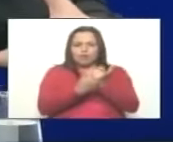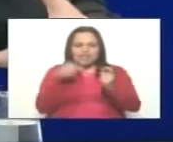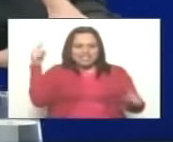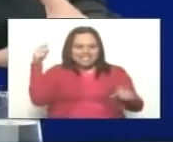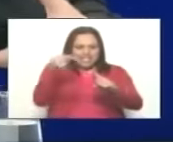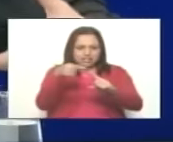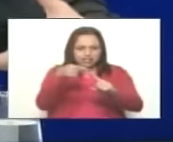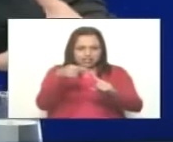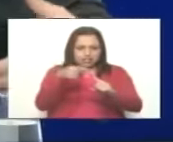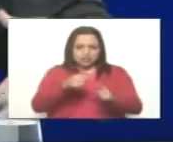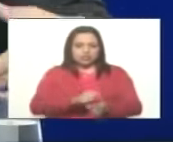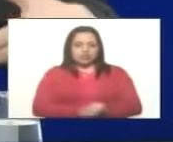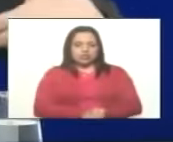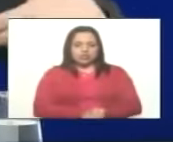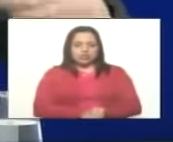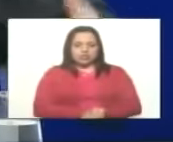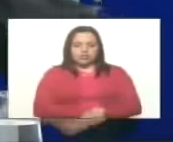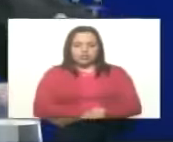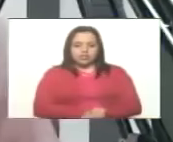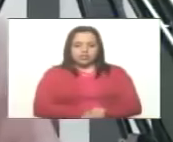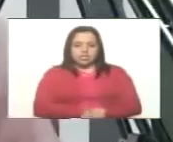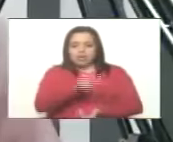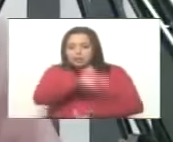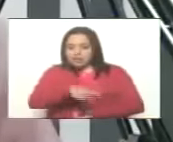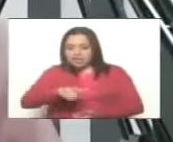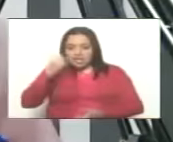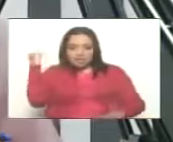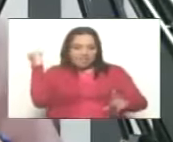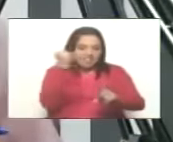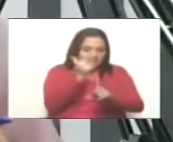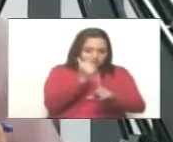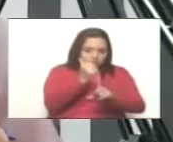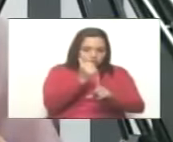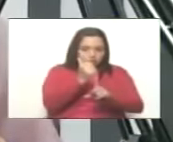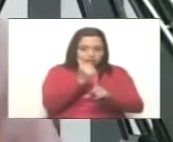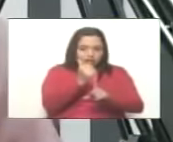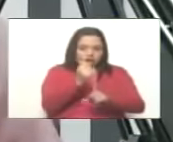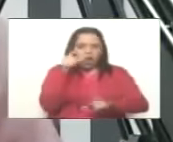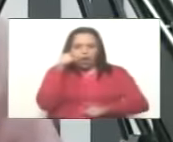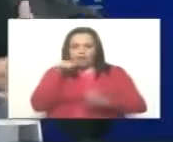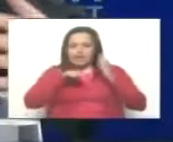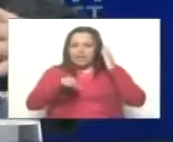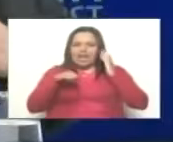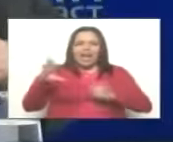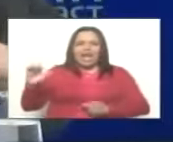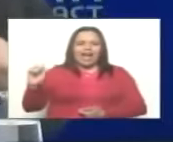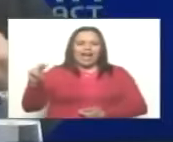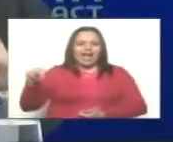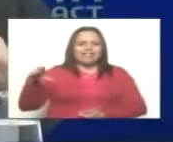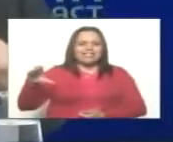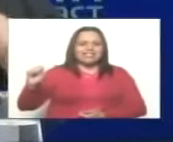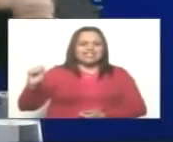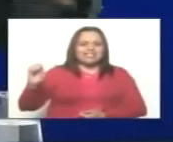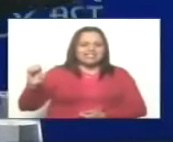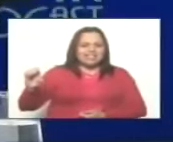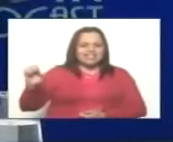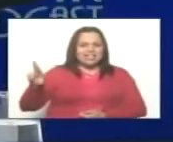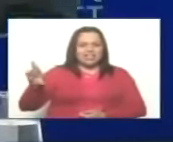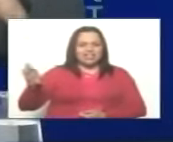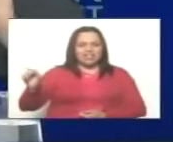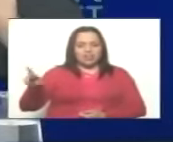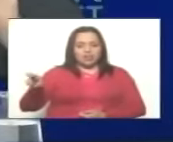directos de quienes mataron a Cancerbero. Y entonces ellos quedan ya